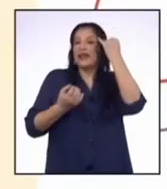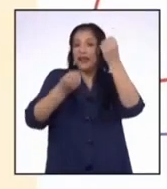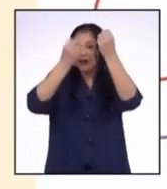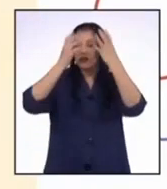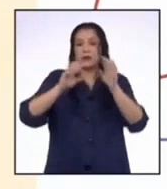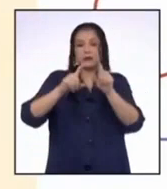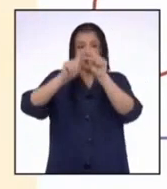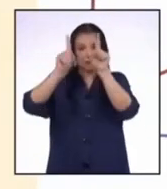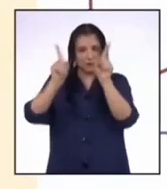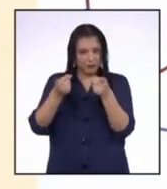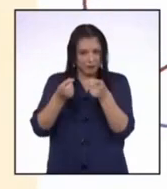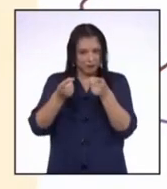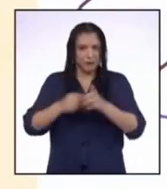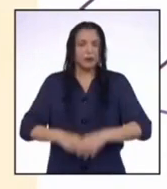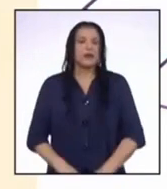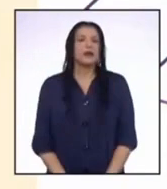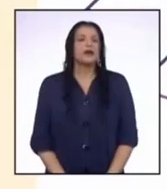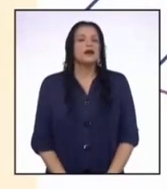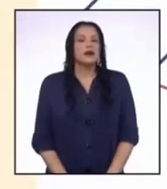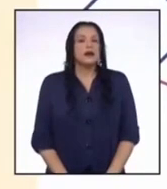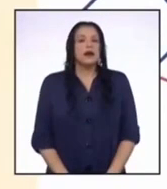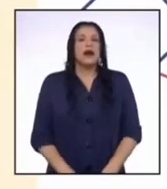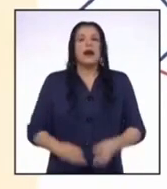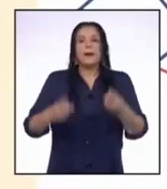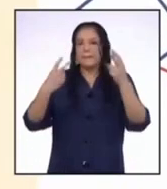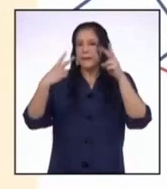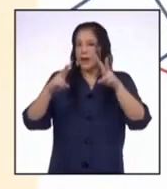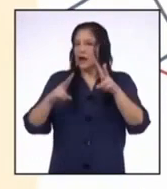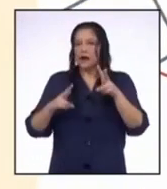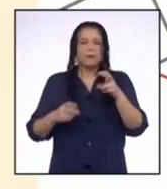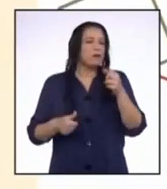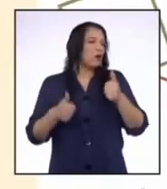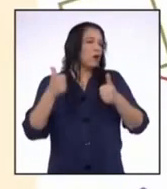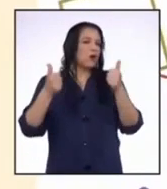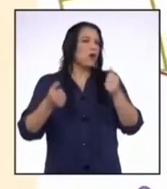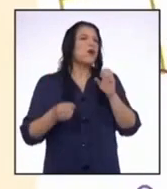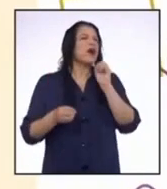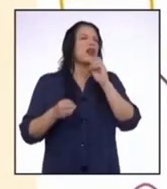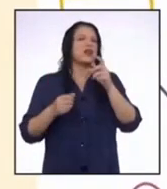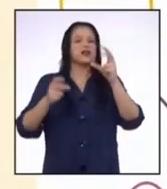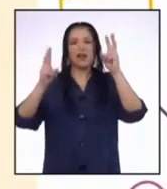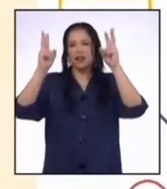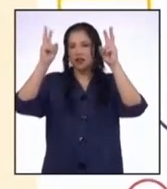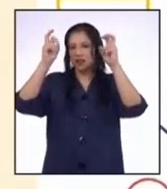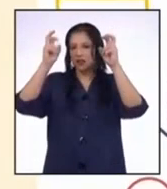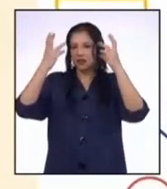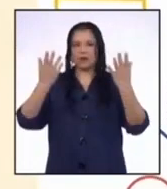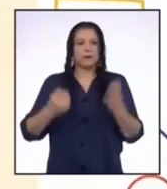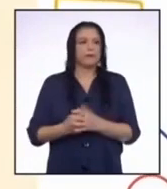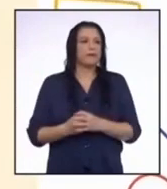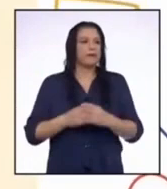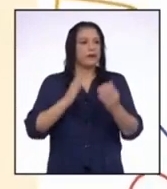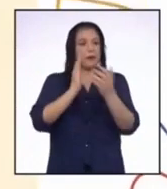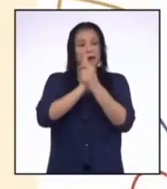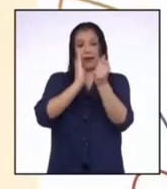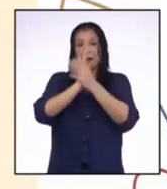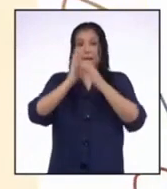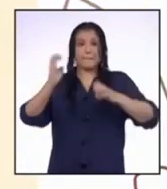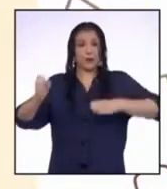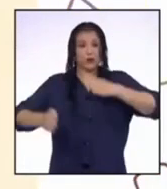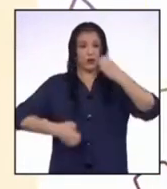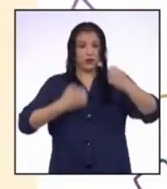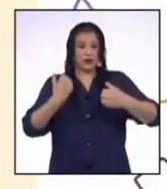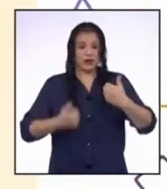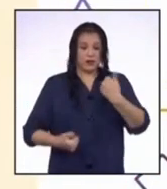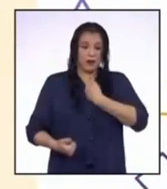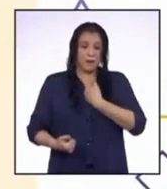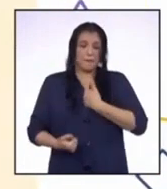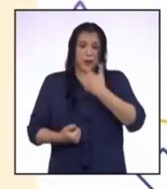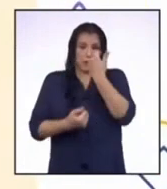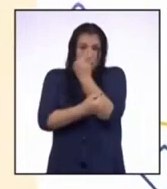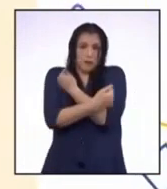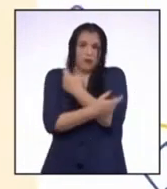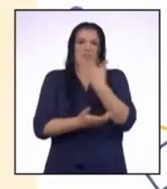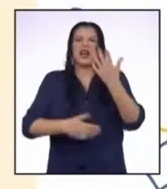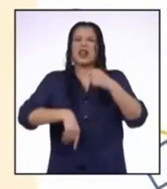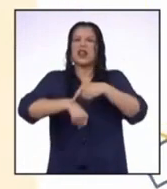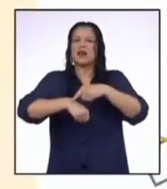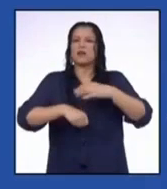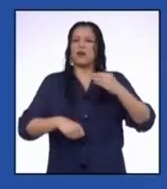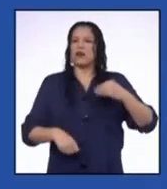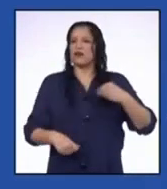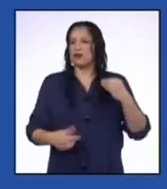texto. Bien, veamos qué nos dice el título. Competencias emocionales y autoestima en la adolescencia.